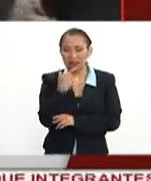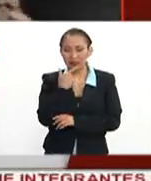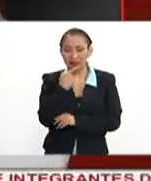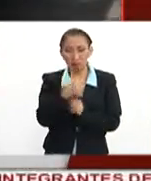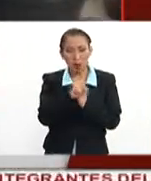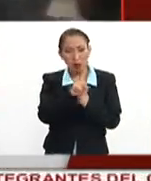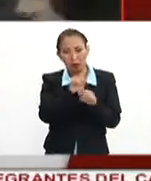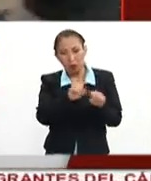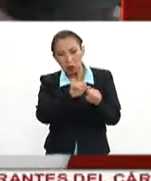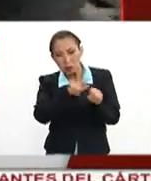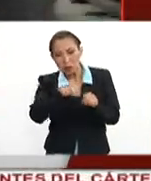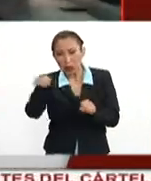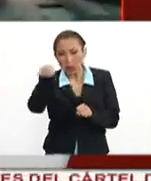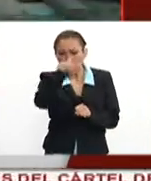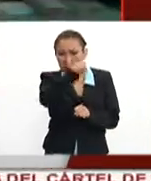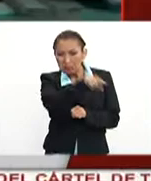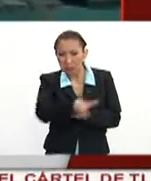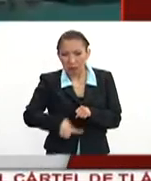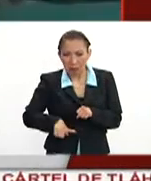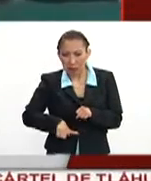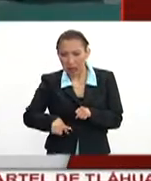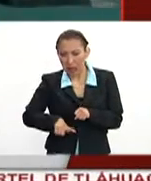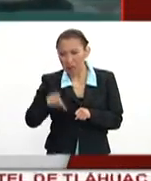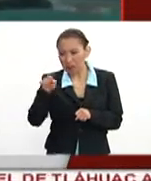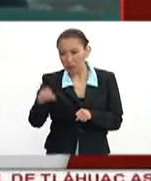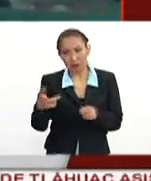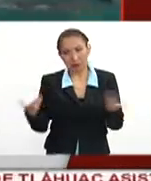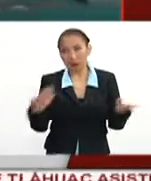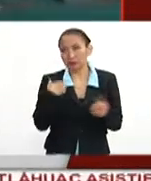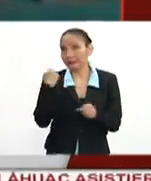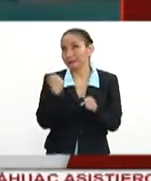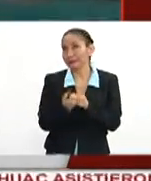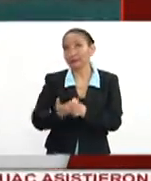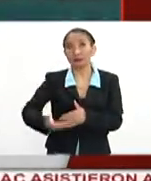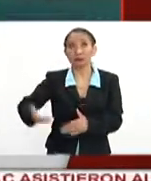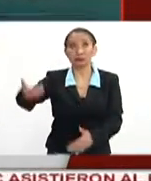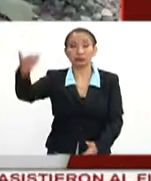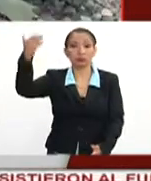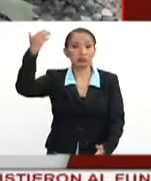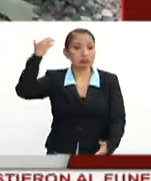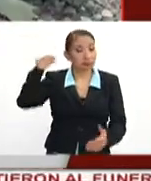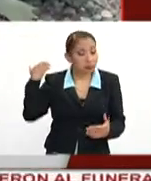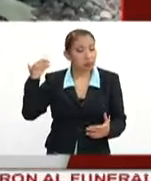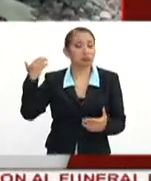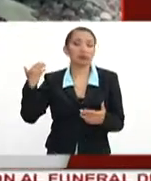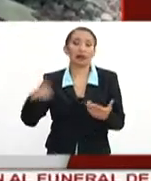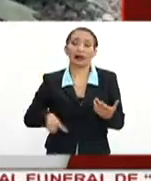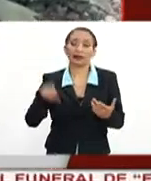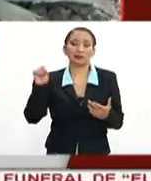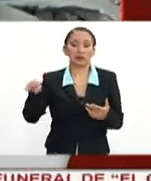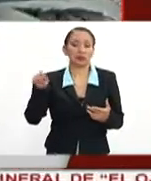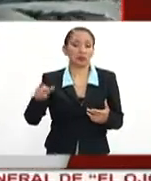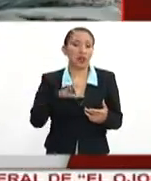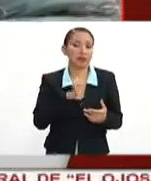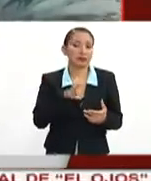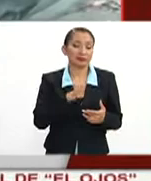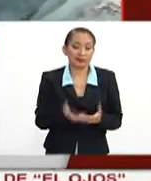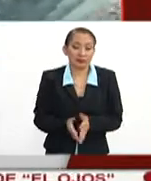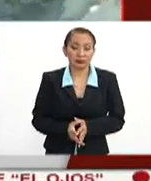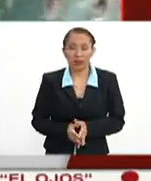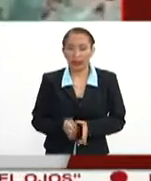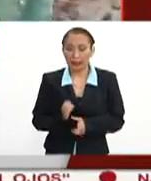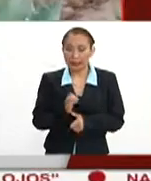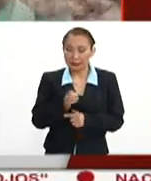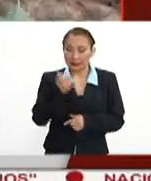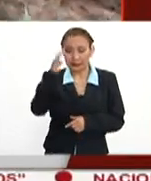problemas sociales que el gobierno pues ya desde hace varias administraciones ha presentado.